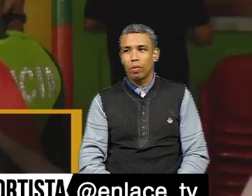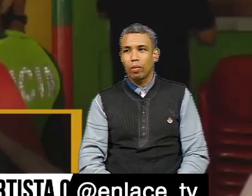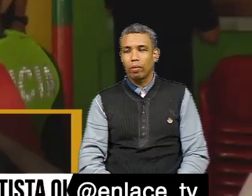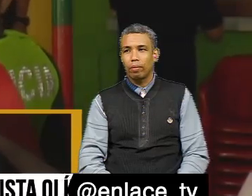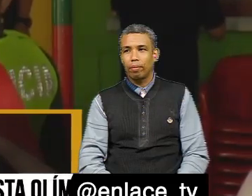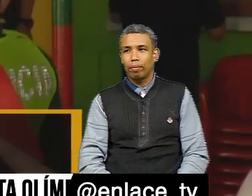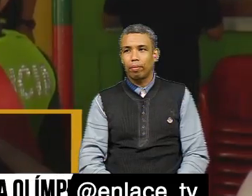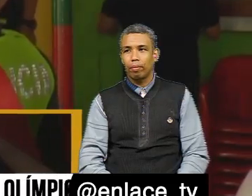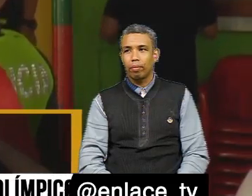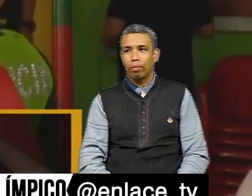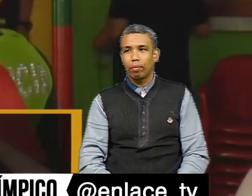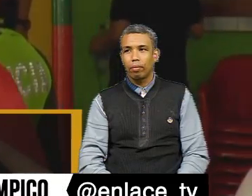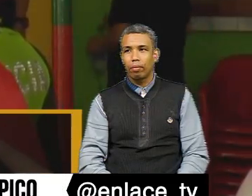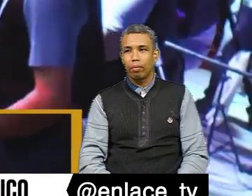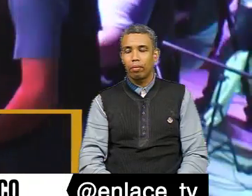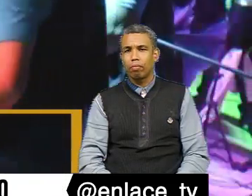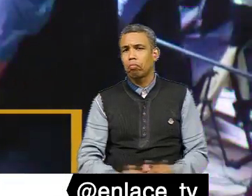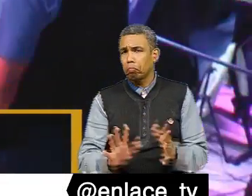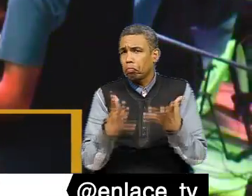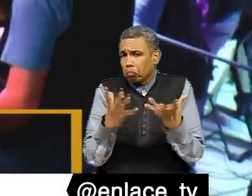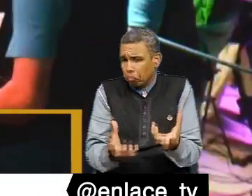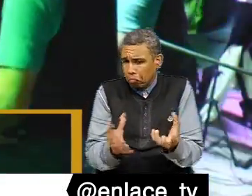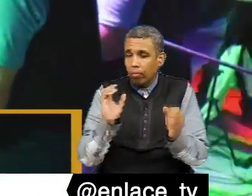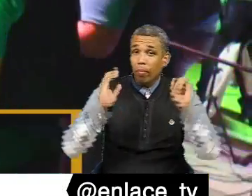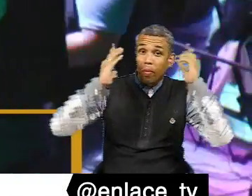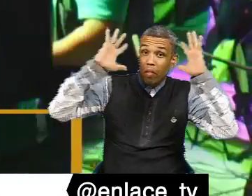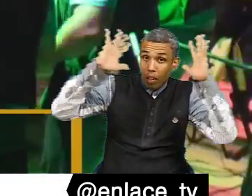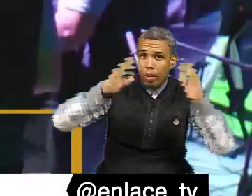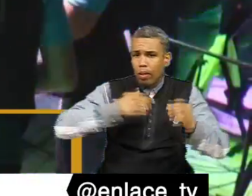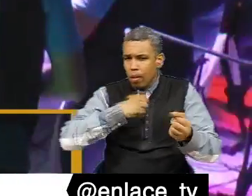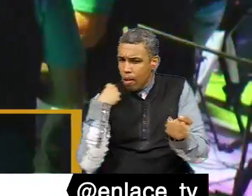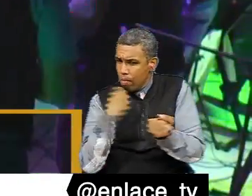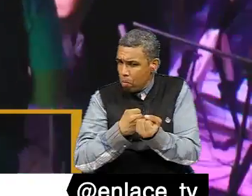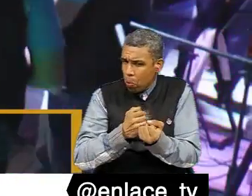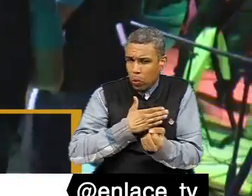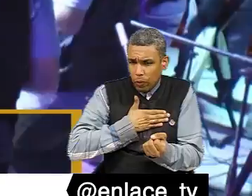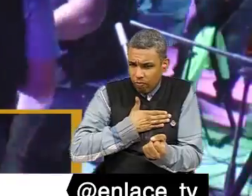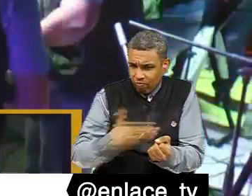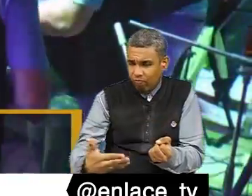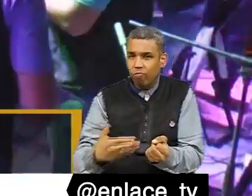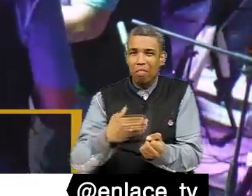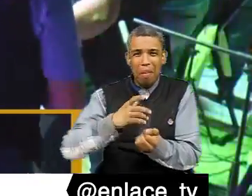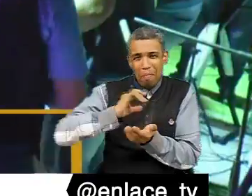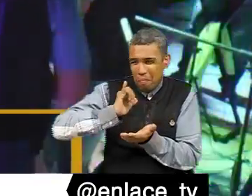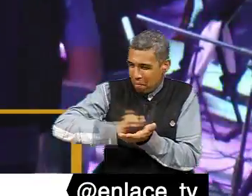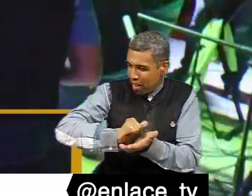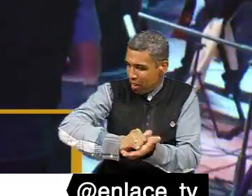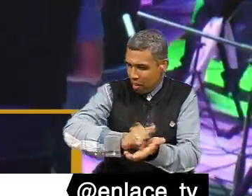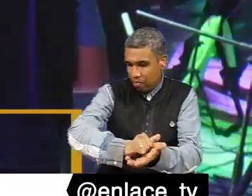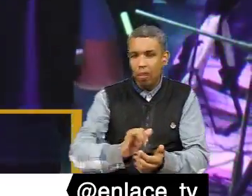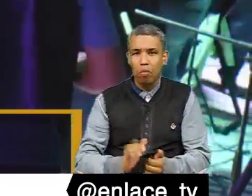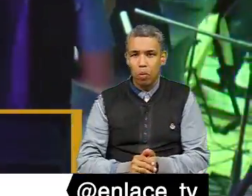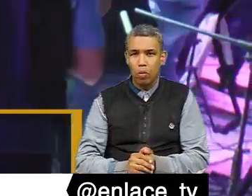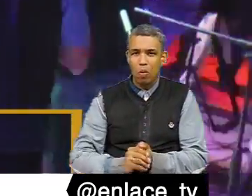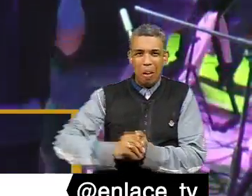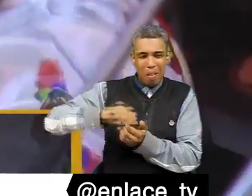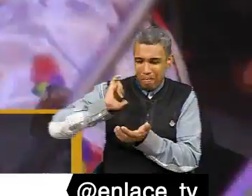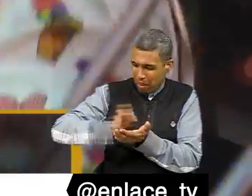las entidades que las organizan permanentemente, hemos también actuado de la misma manera. Estas fiestas serán